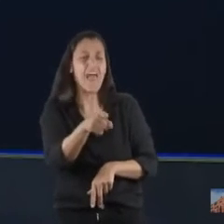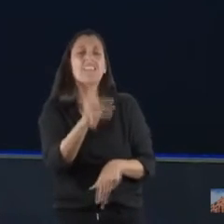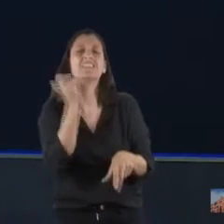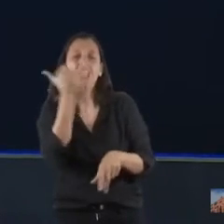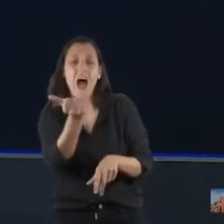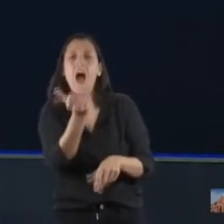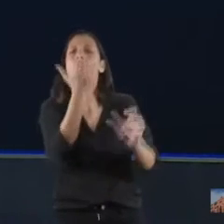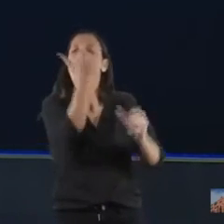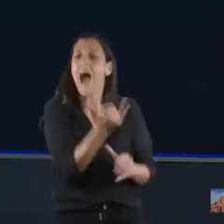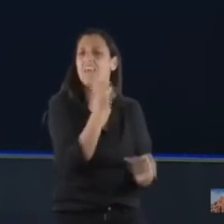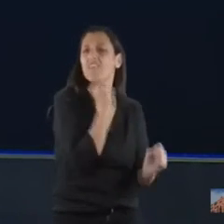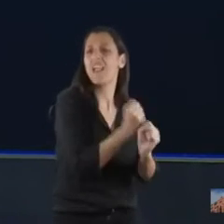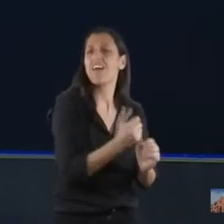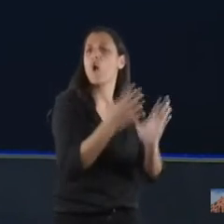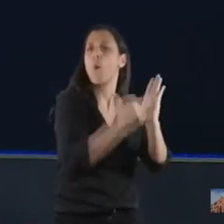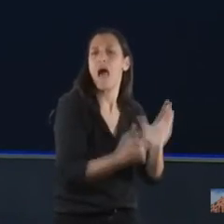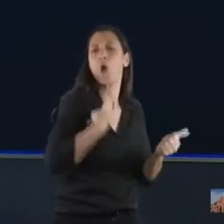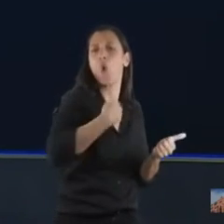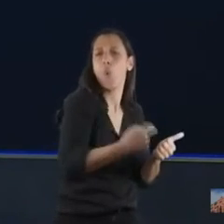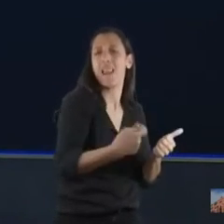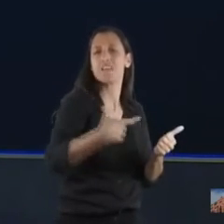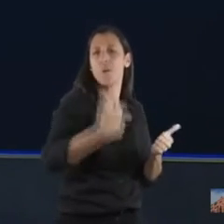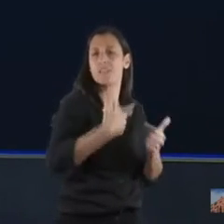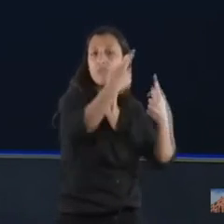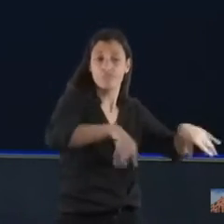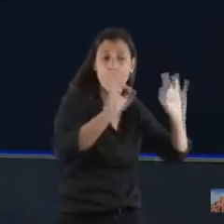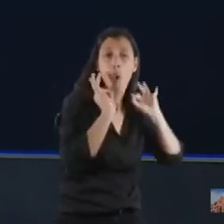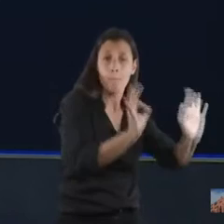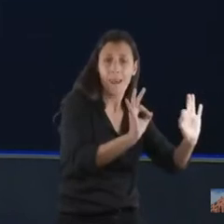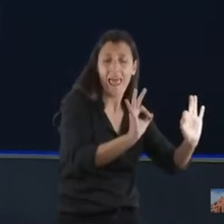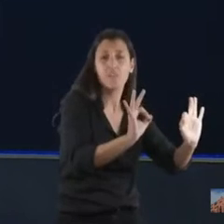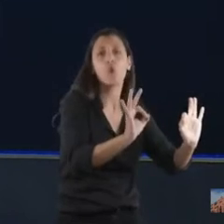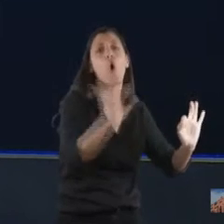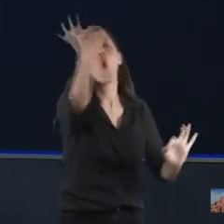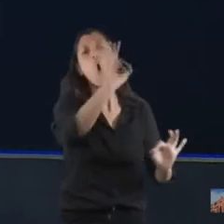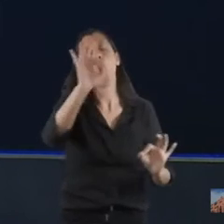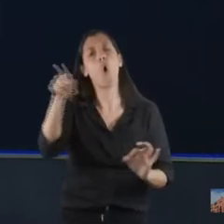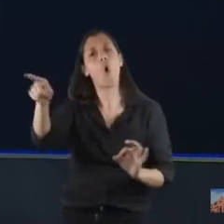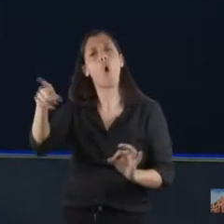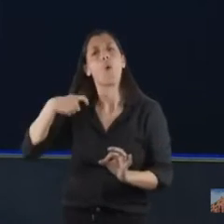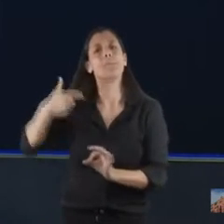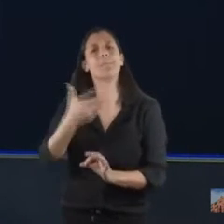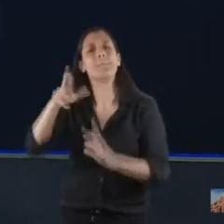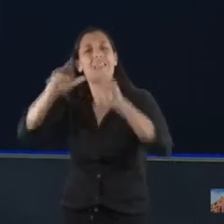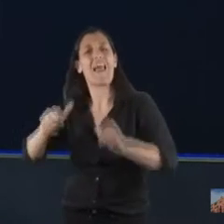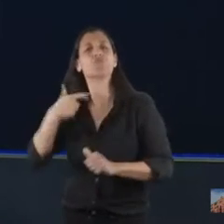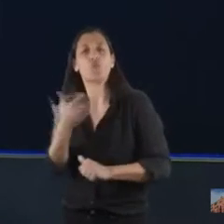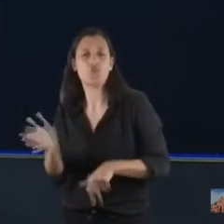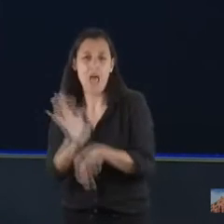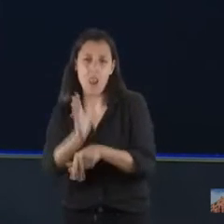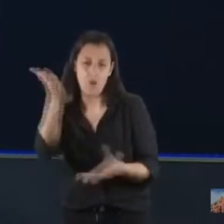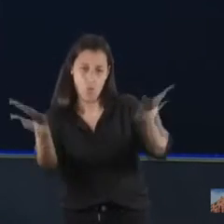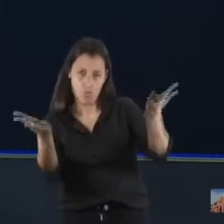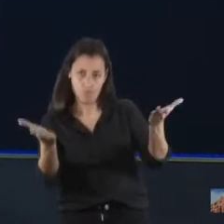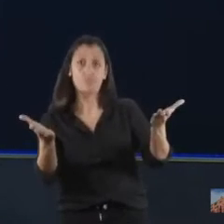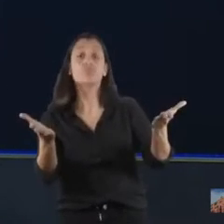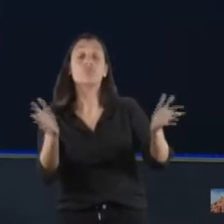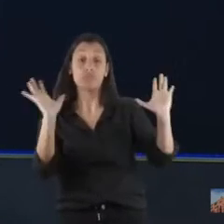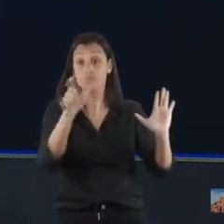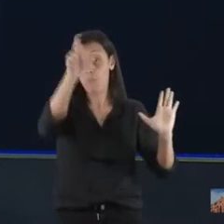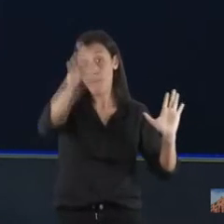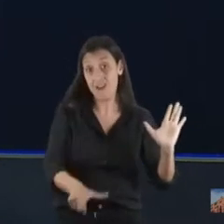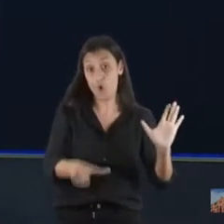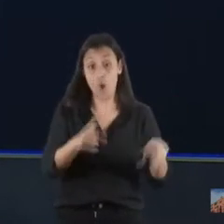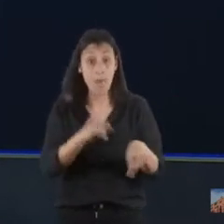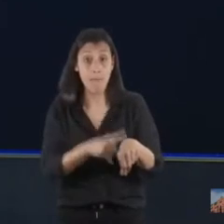obra social y con derecho a la jubilación hacer que ese puente que cruza el trabajador que hoy está en un programa